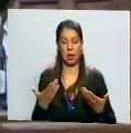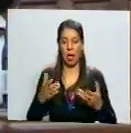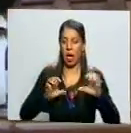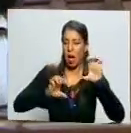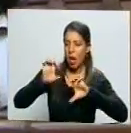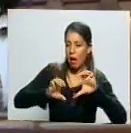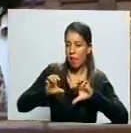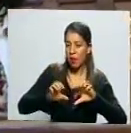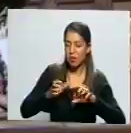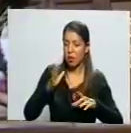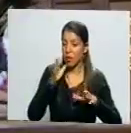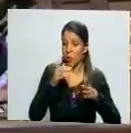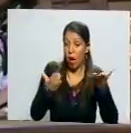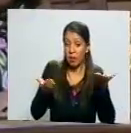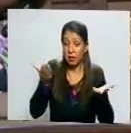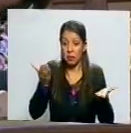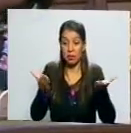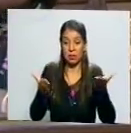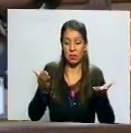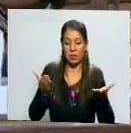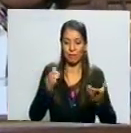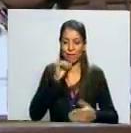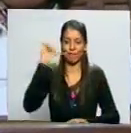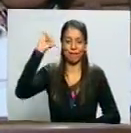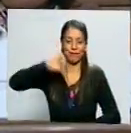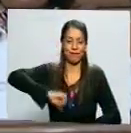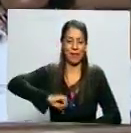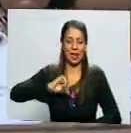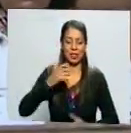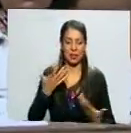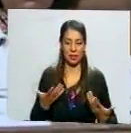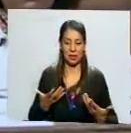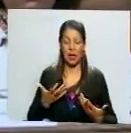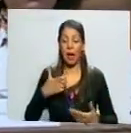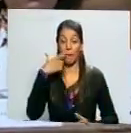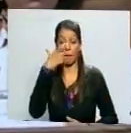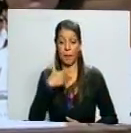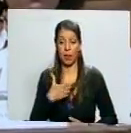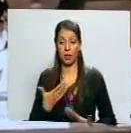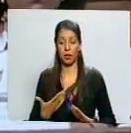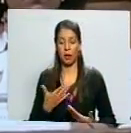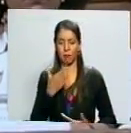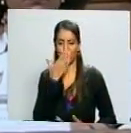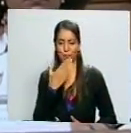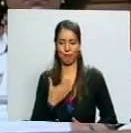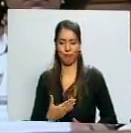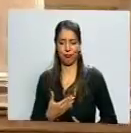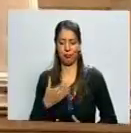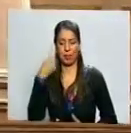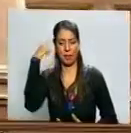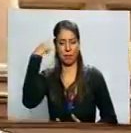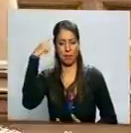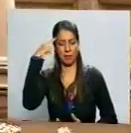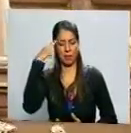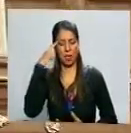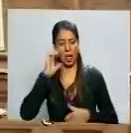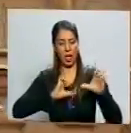de objetividad y por otro lado no tiene ningún valor desde el punto de vista de la